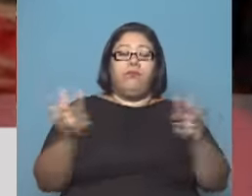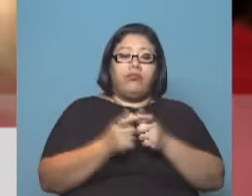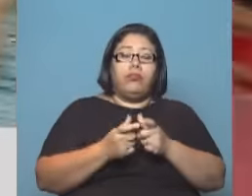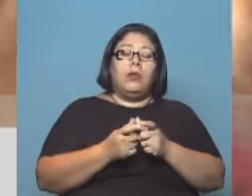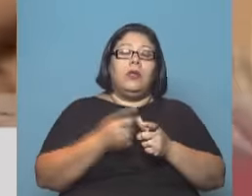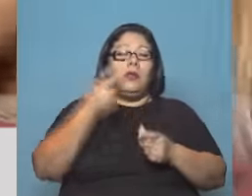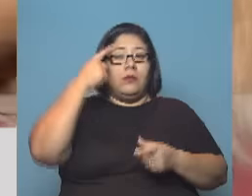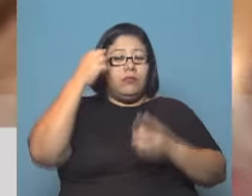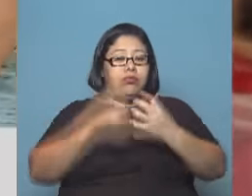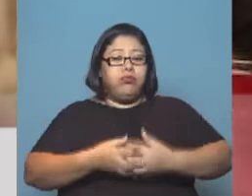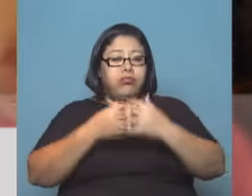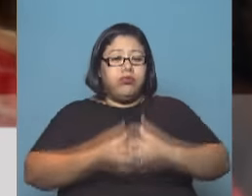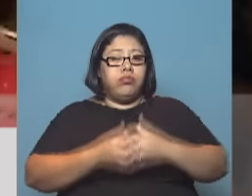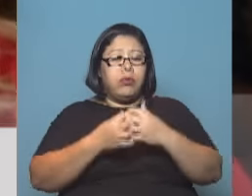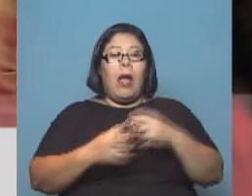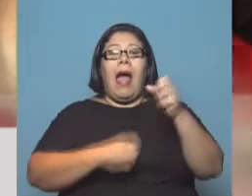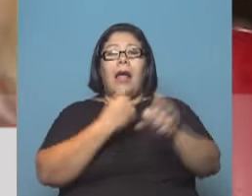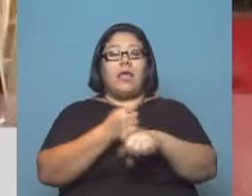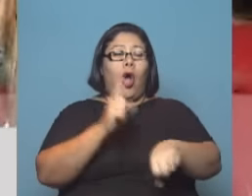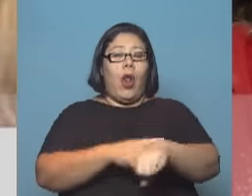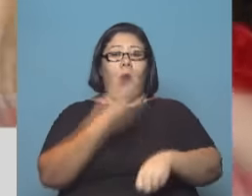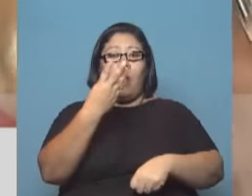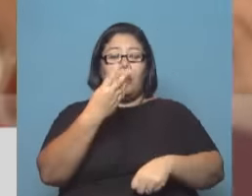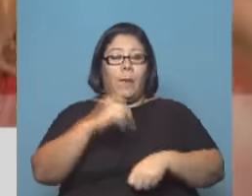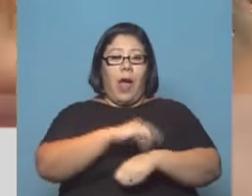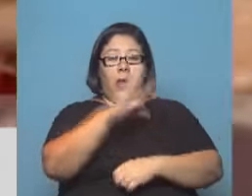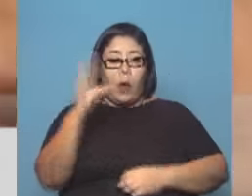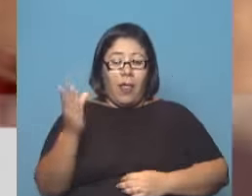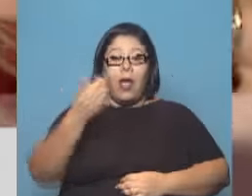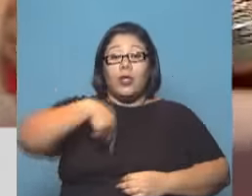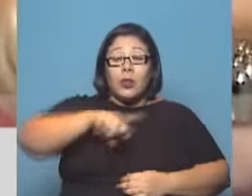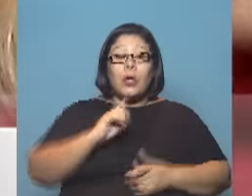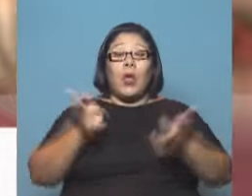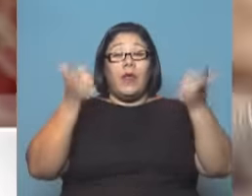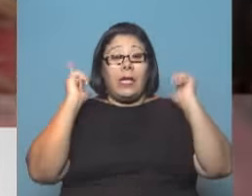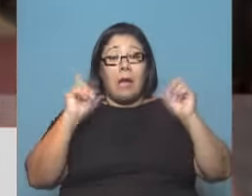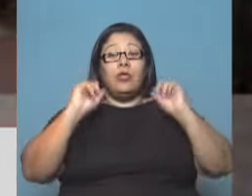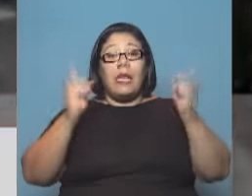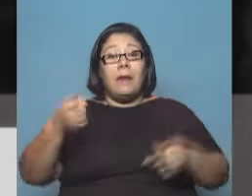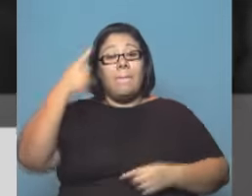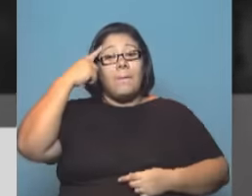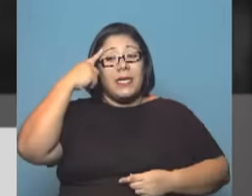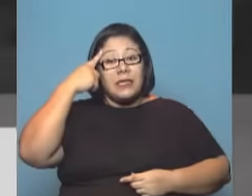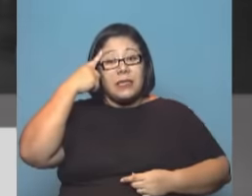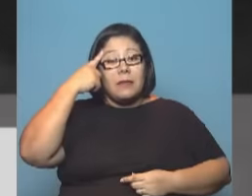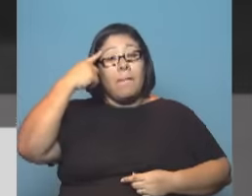era muy difícil que exista eso, porque aparte de divertirnos, pensábamos inteligentemente sobre las cosas.